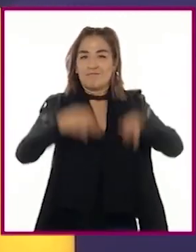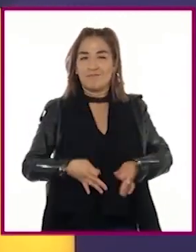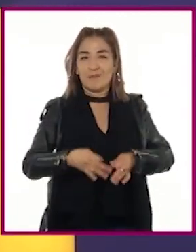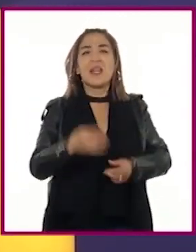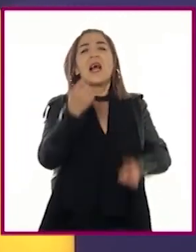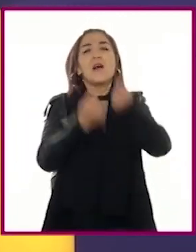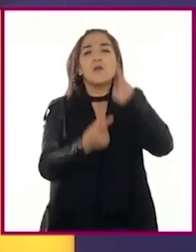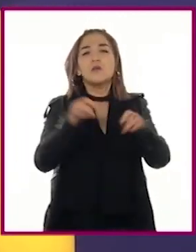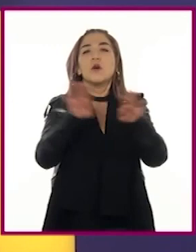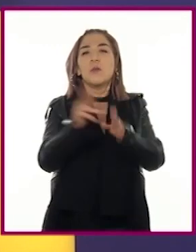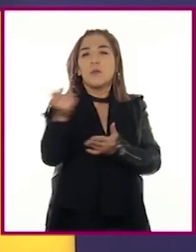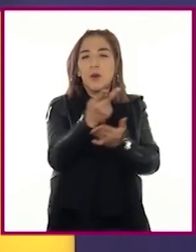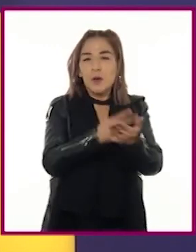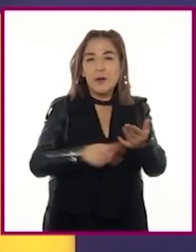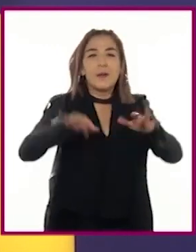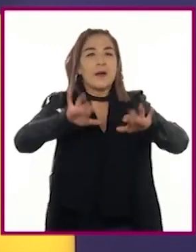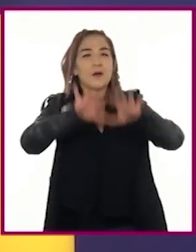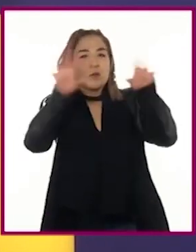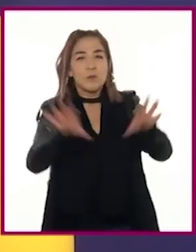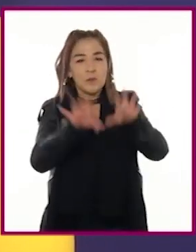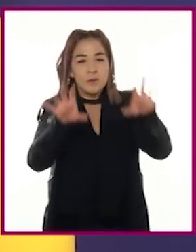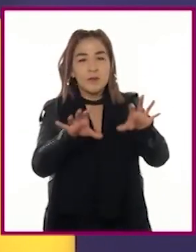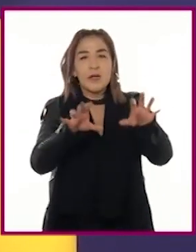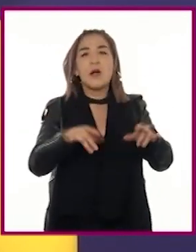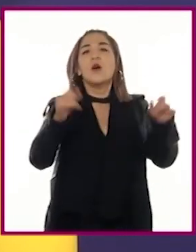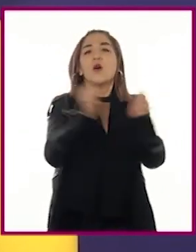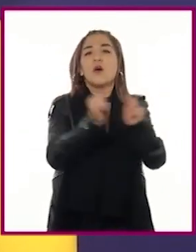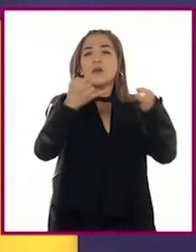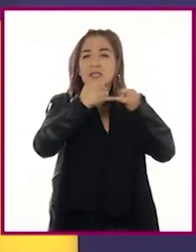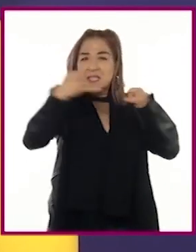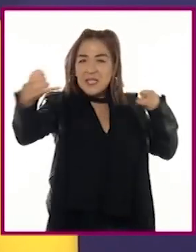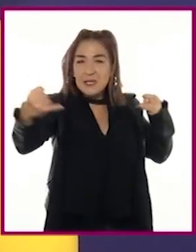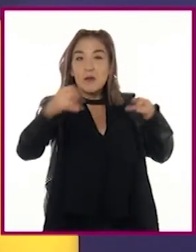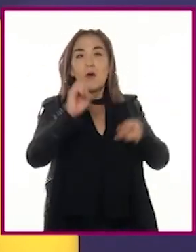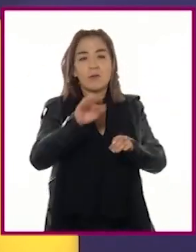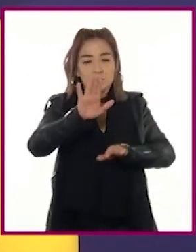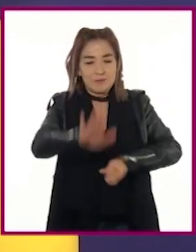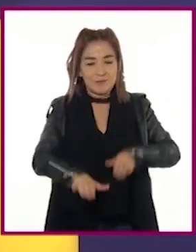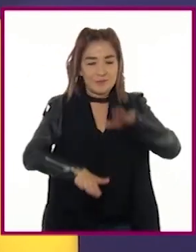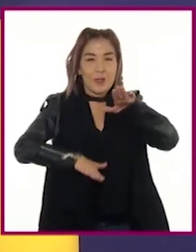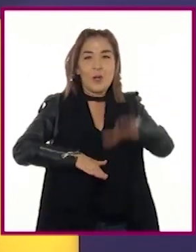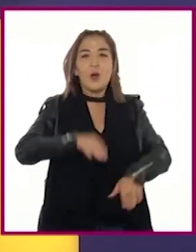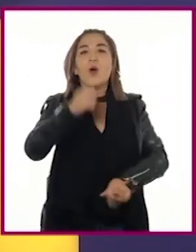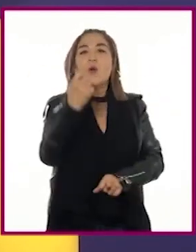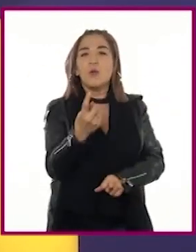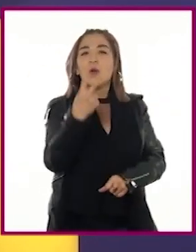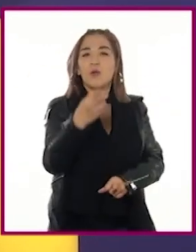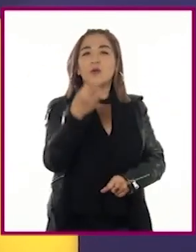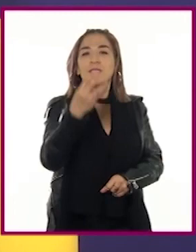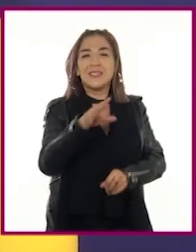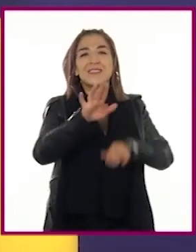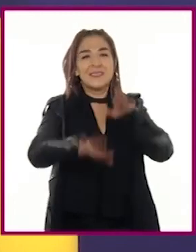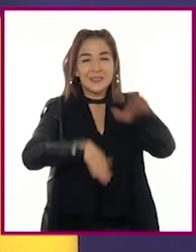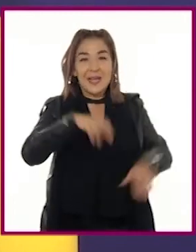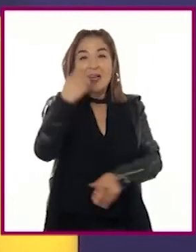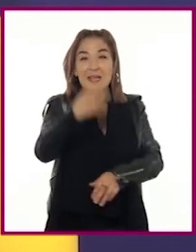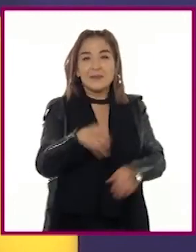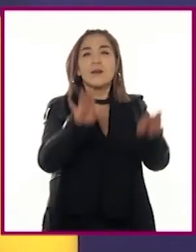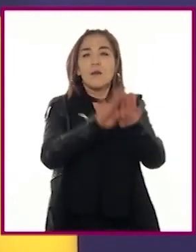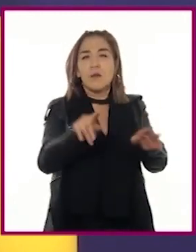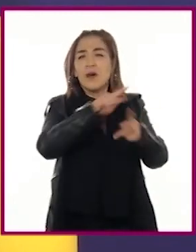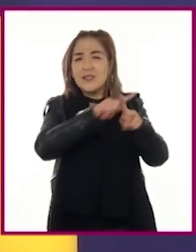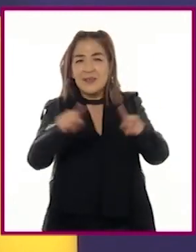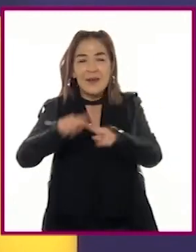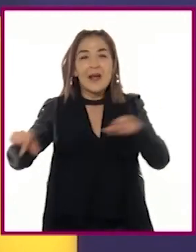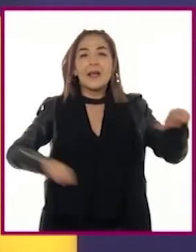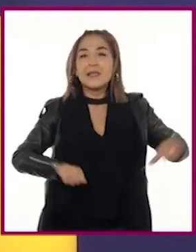por medio de programas de computadora, por medio de hilos o contando los pasos. Cada uno de los conceptos geométricos que se adquieren